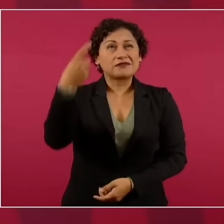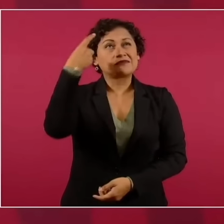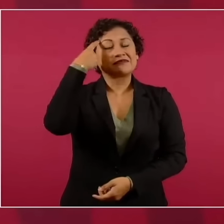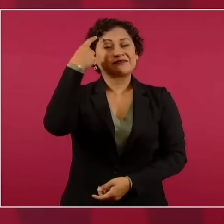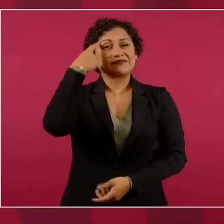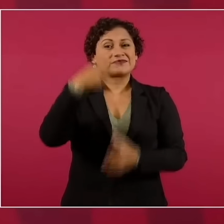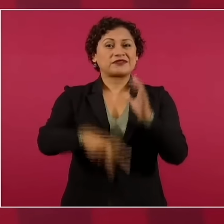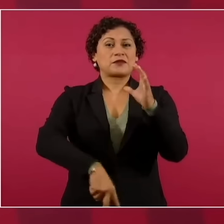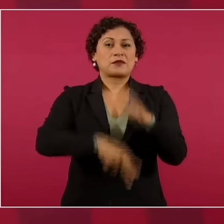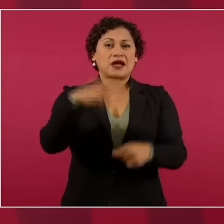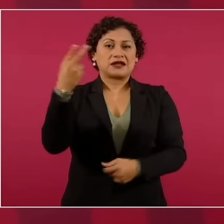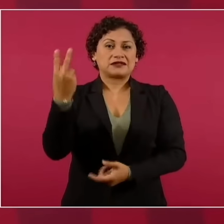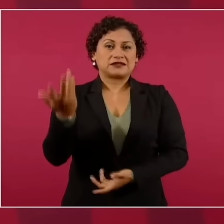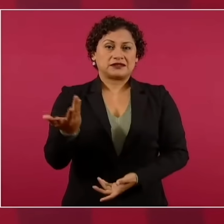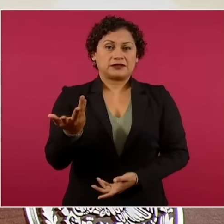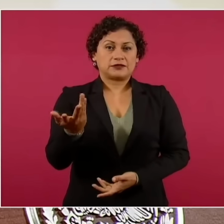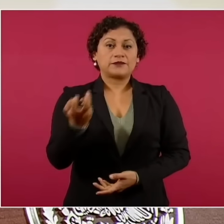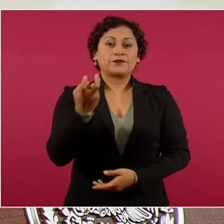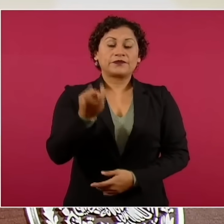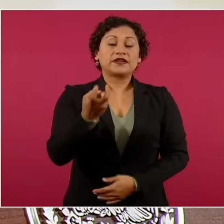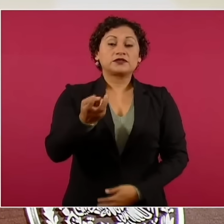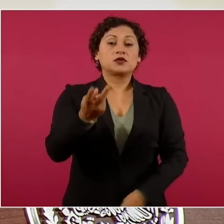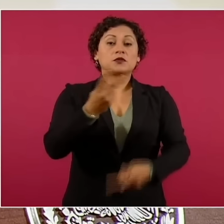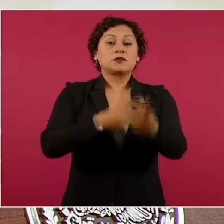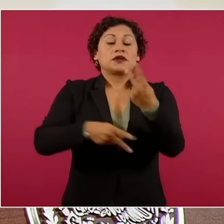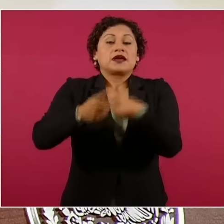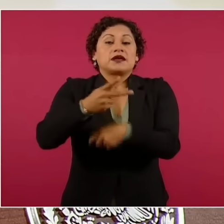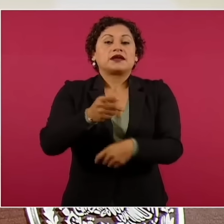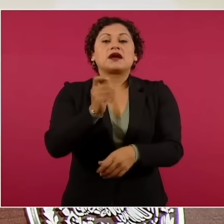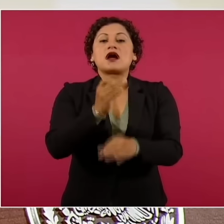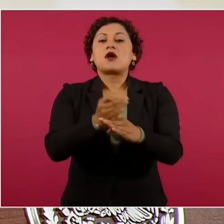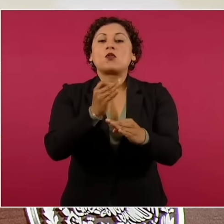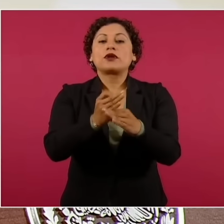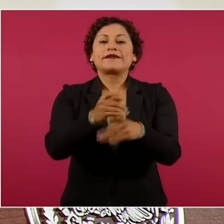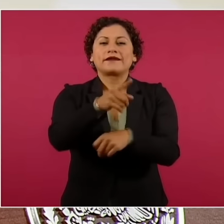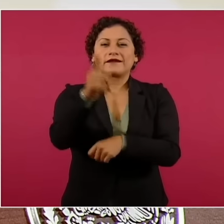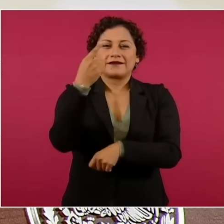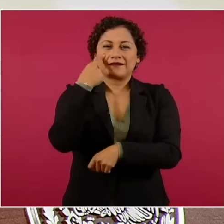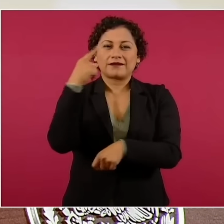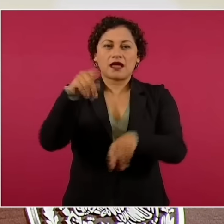hay una propaganda en el mundo maniquea,